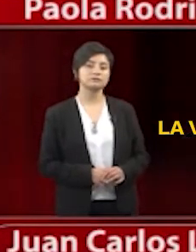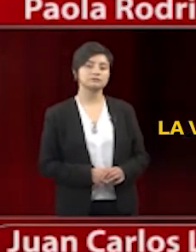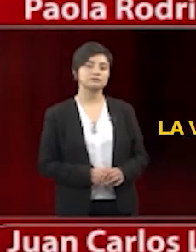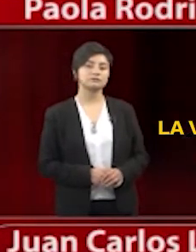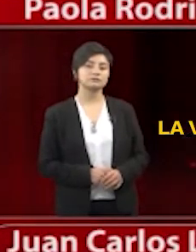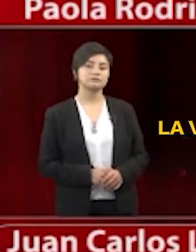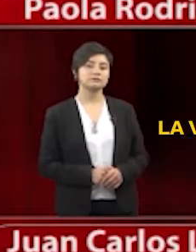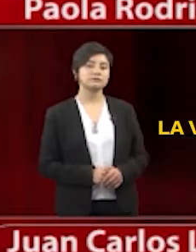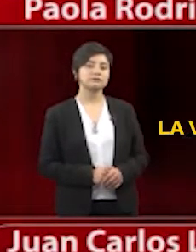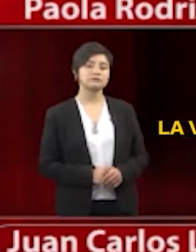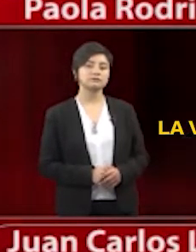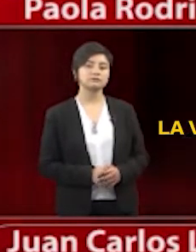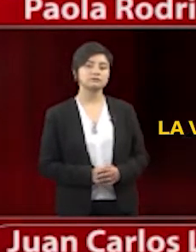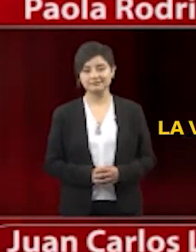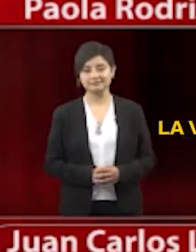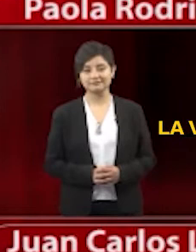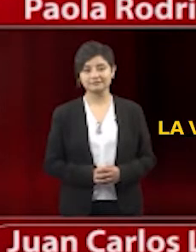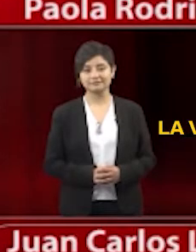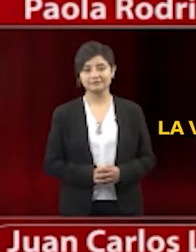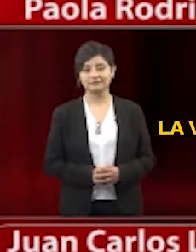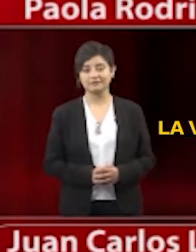nativas indígenas en Colombia.